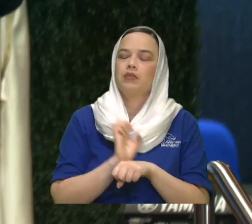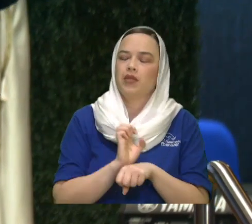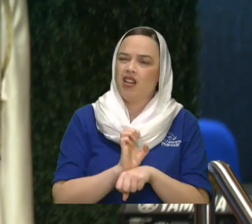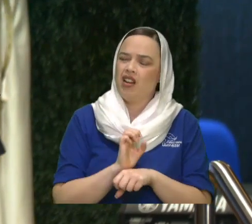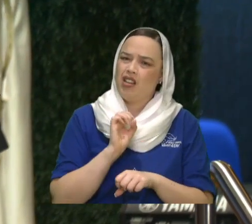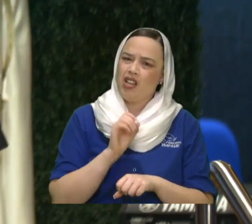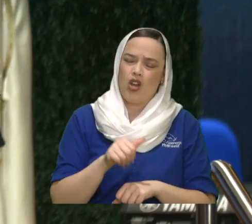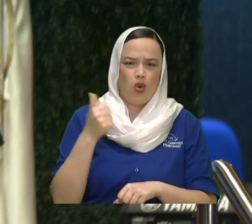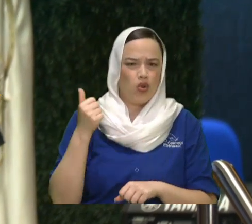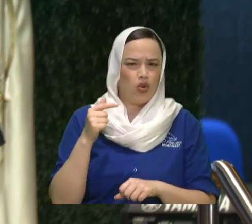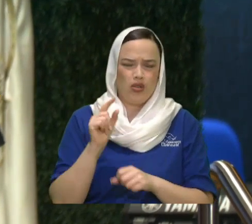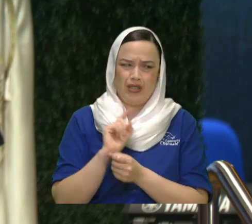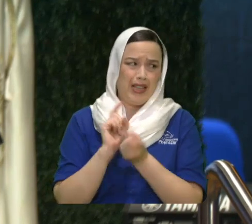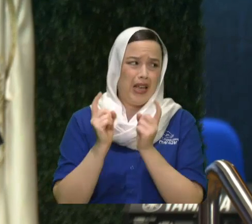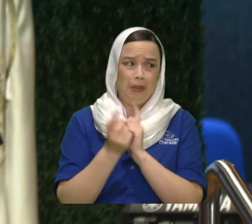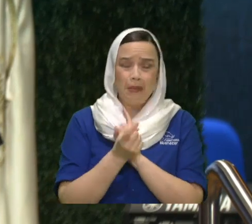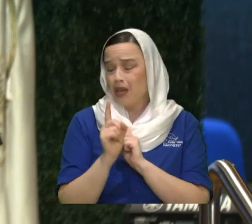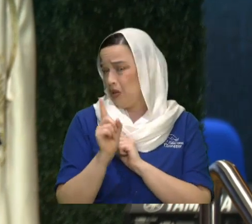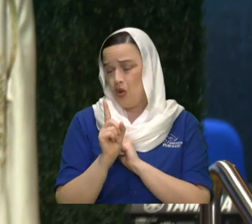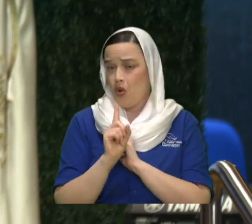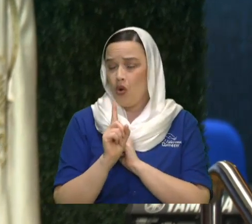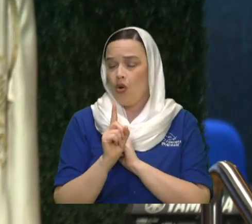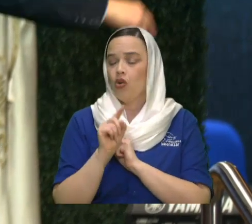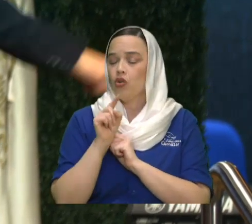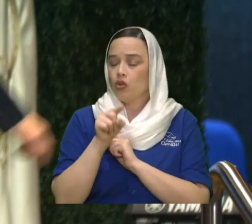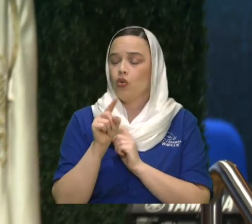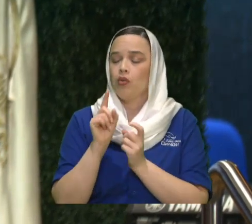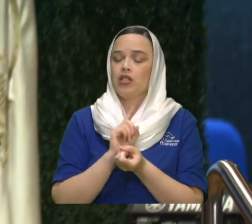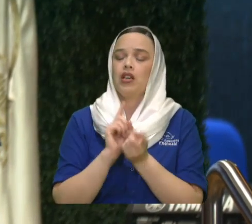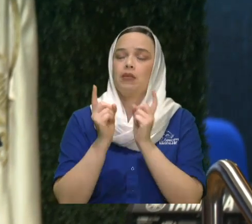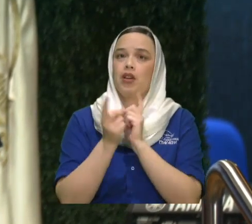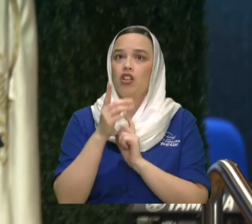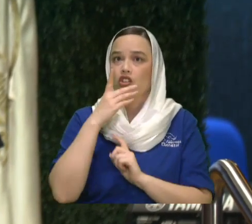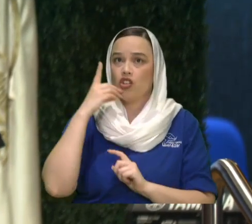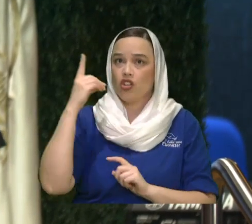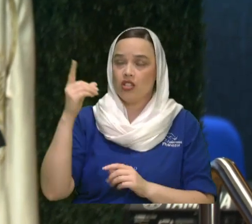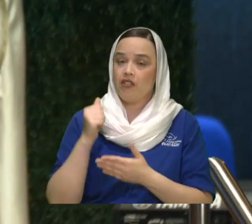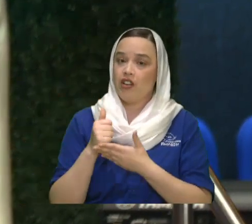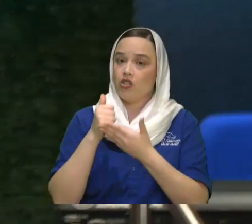vas a cambiar tú porque dios te va a ayudar a cambiar